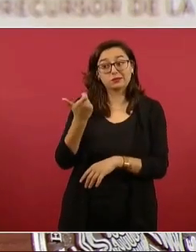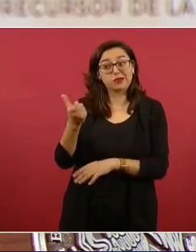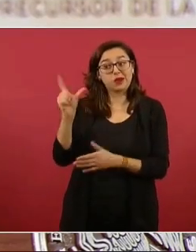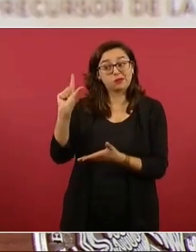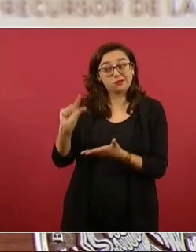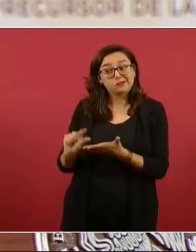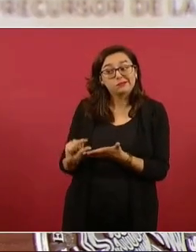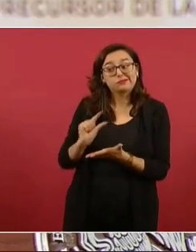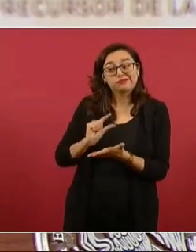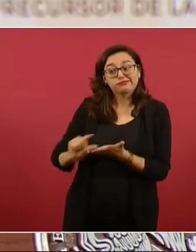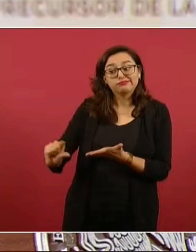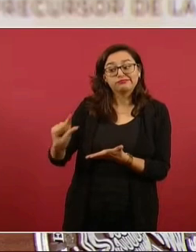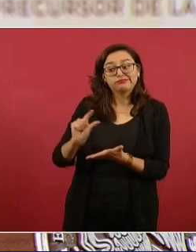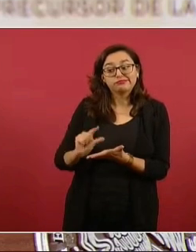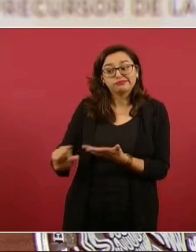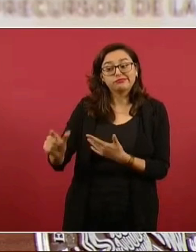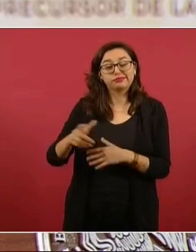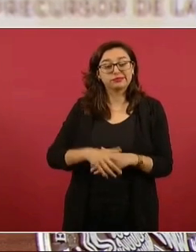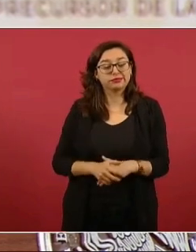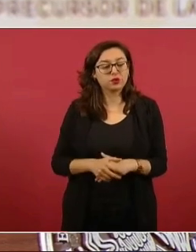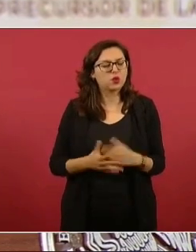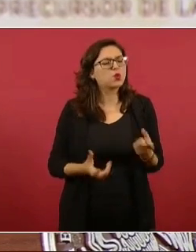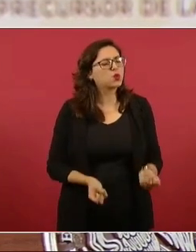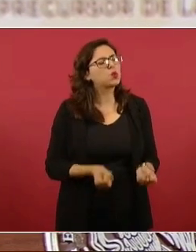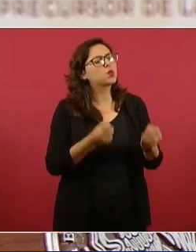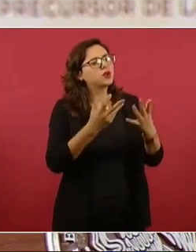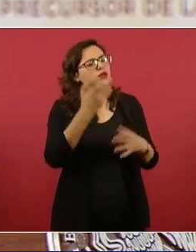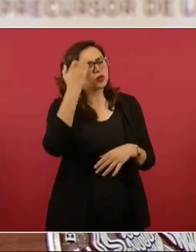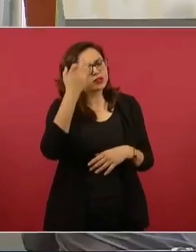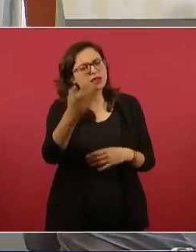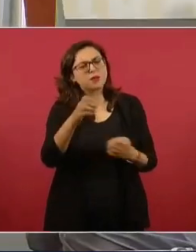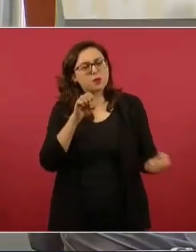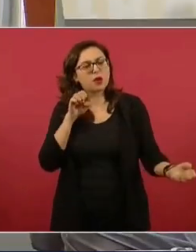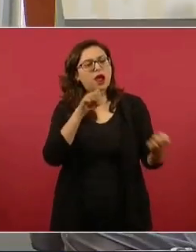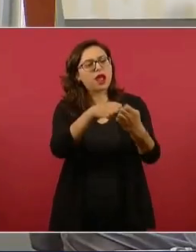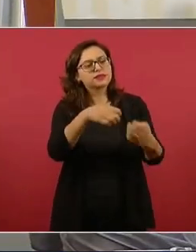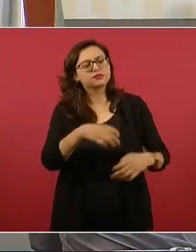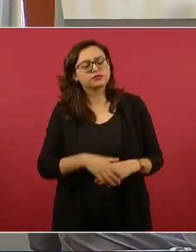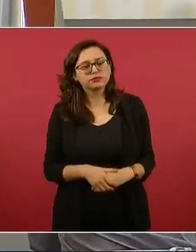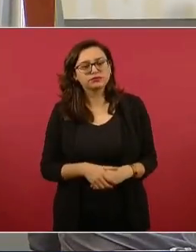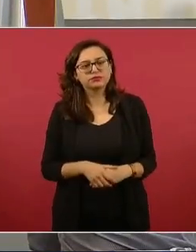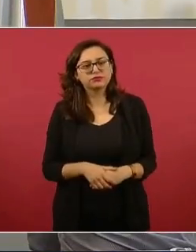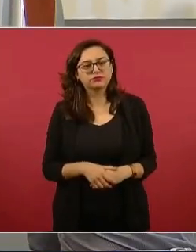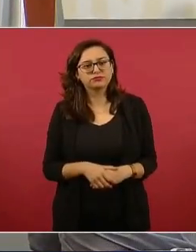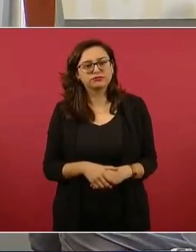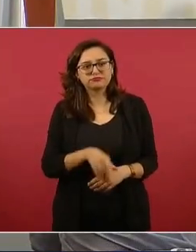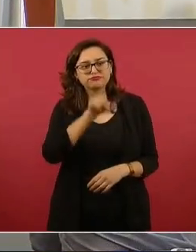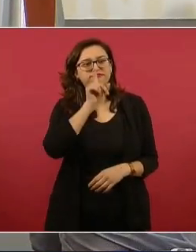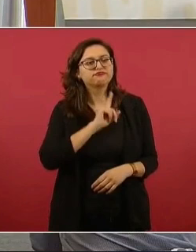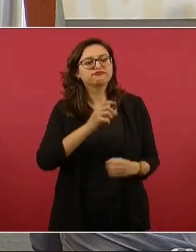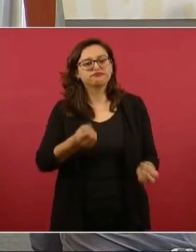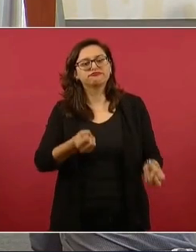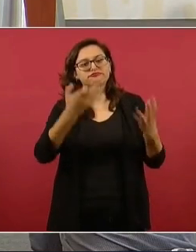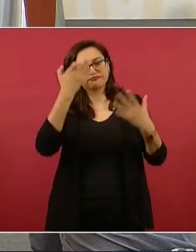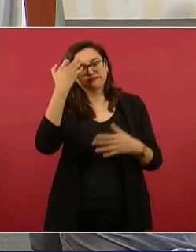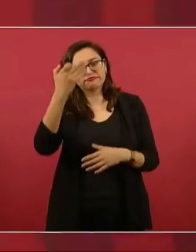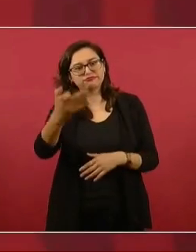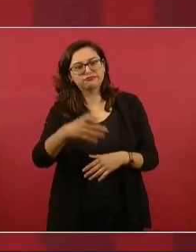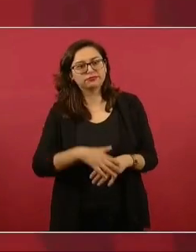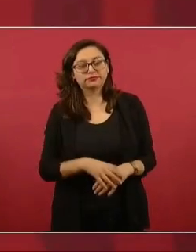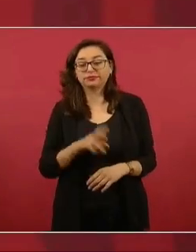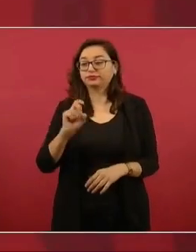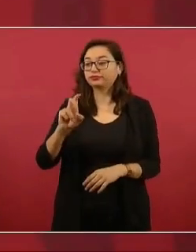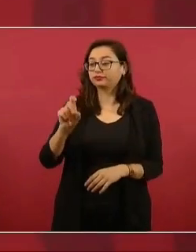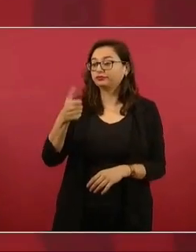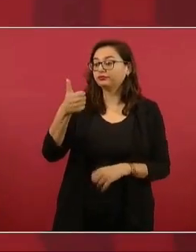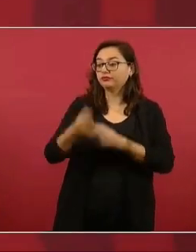con eso? Más de 36 años. Sí. Entonces, lo mismo, si